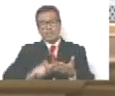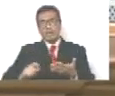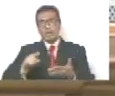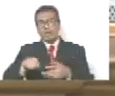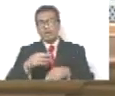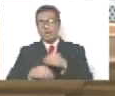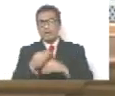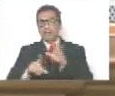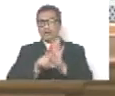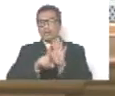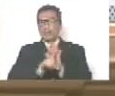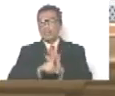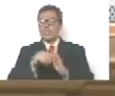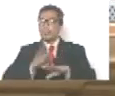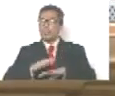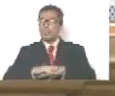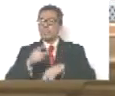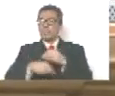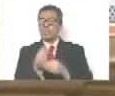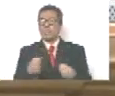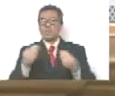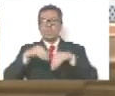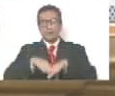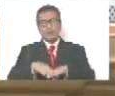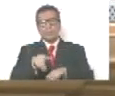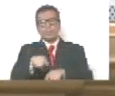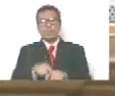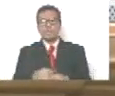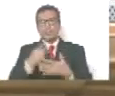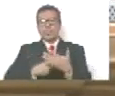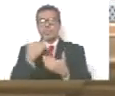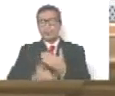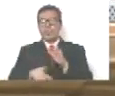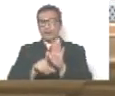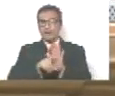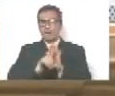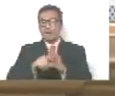los efectos de incorporar en el Plan Legislativo Nacional.